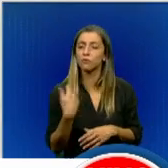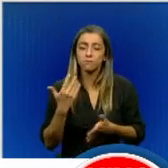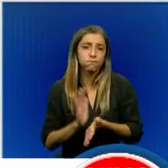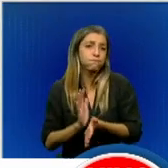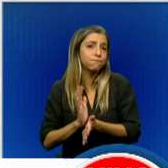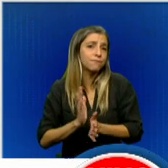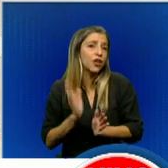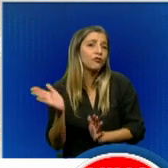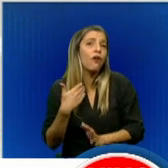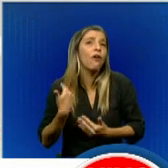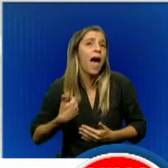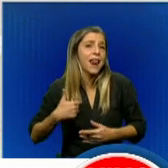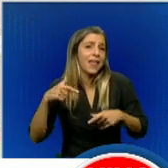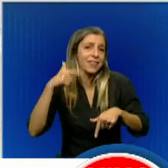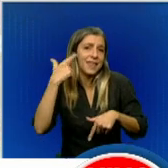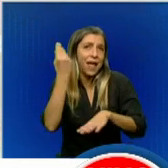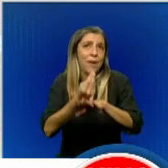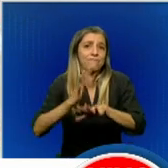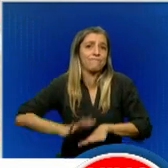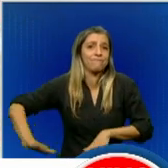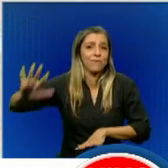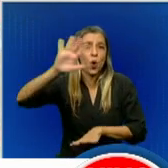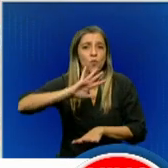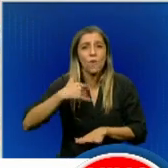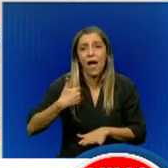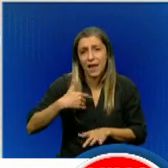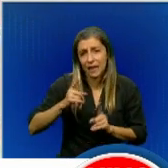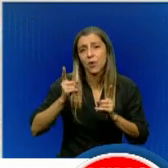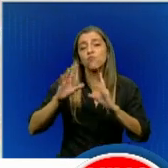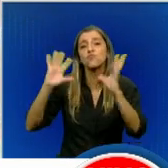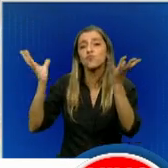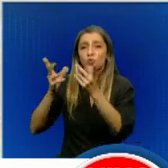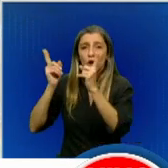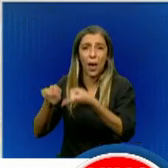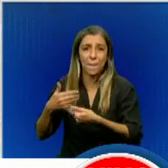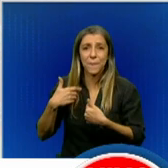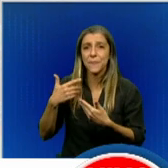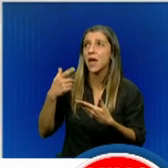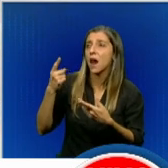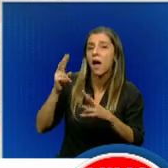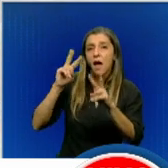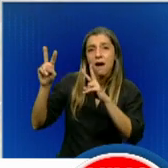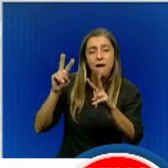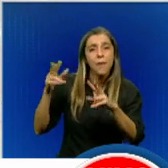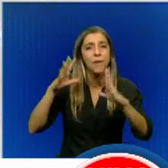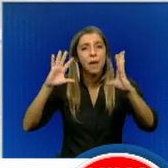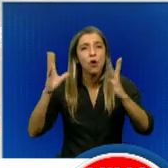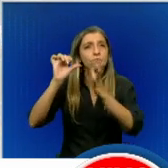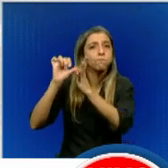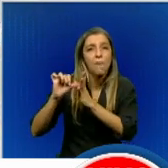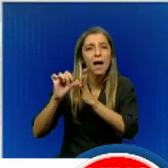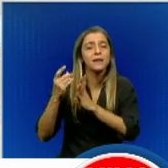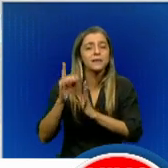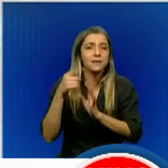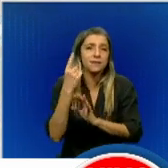argentina y aún de la comunidad mundial porque cada día va quedando más claro en todo el mundo que nadie